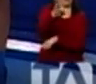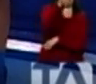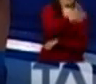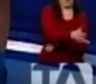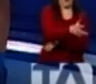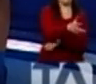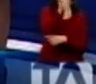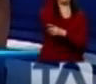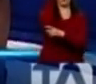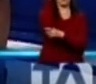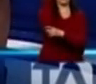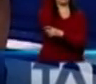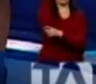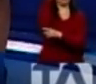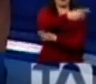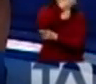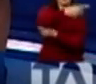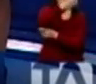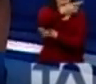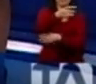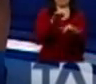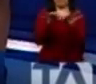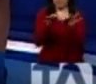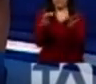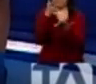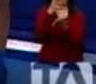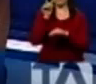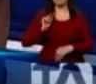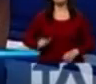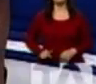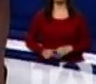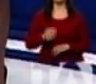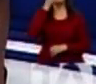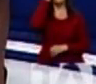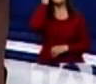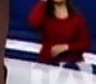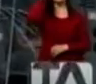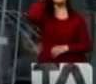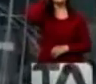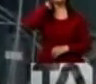cómo ocurrió este hecho que alarmó a los moradores de Cochapamba Norte.